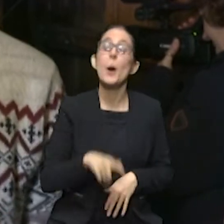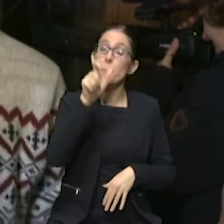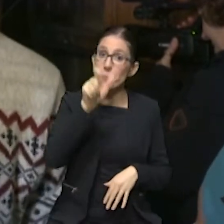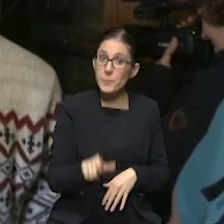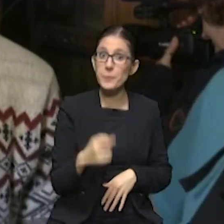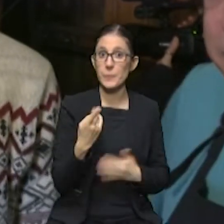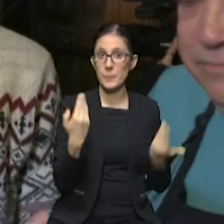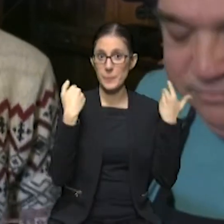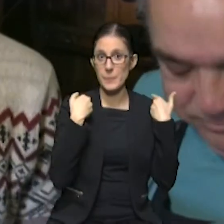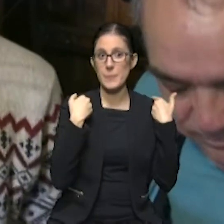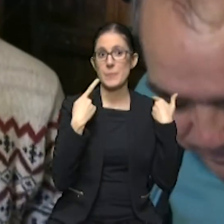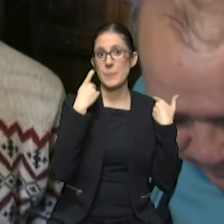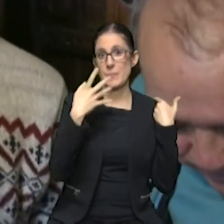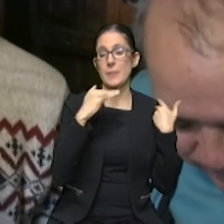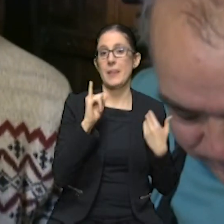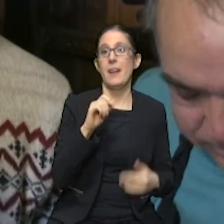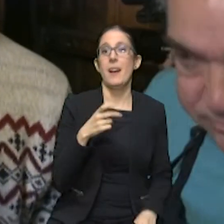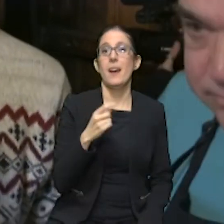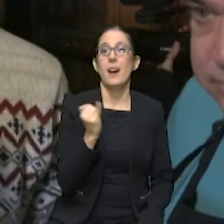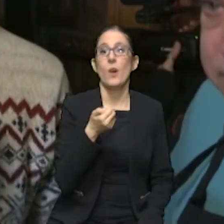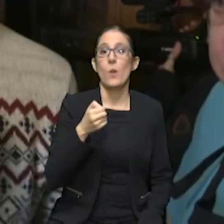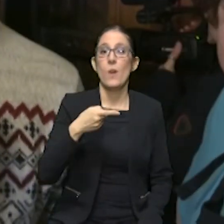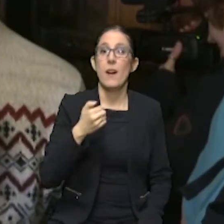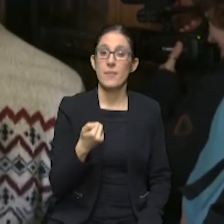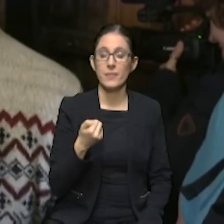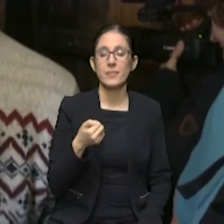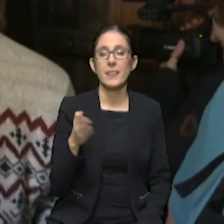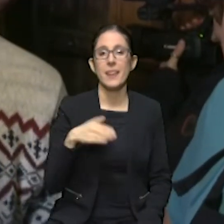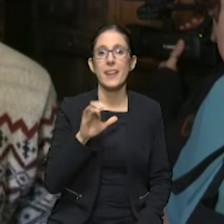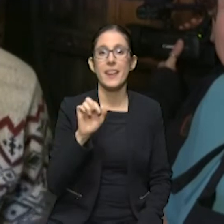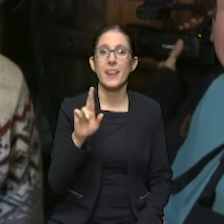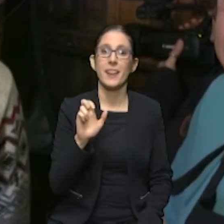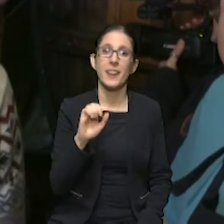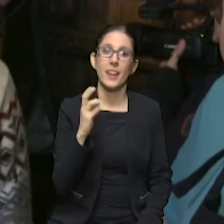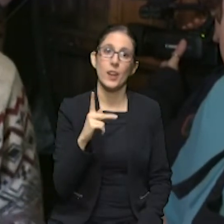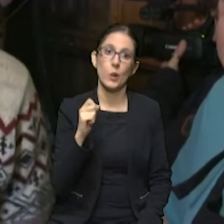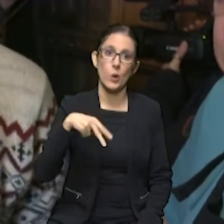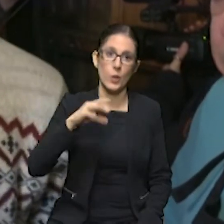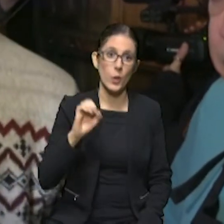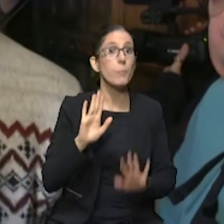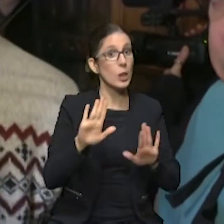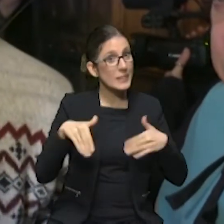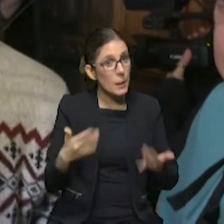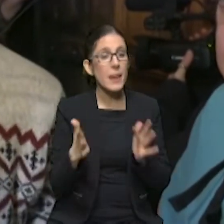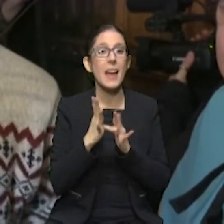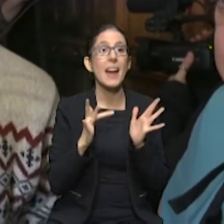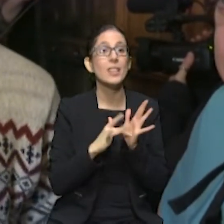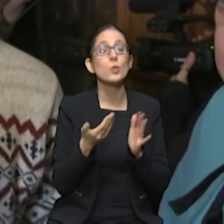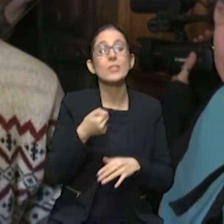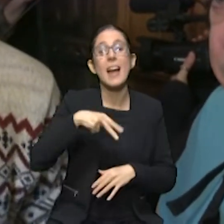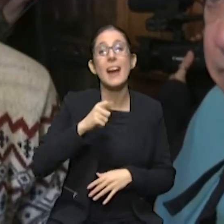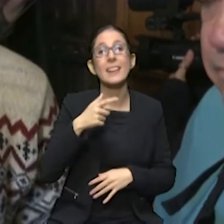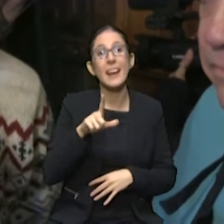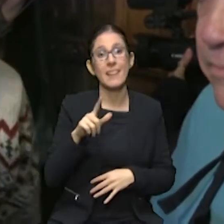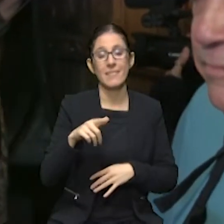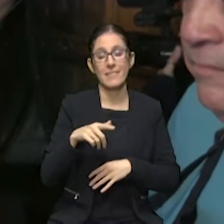encargado de hacer esta apertura de la primera cupela. Pero con nosotros se encuentra Jesús Ángel García, que es el presidente de la Asociación de Productores de Sidra